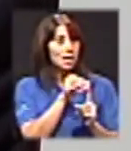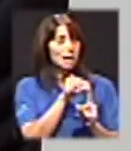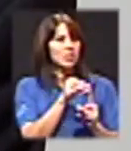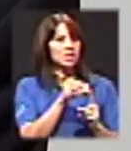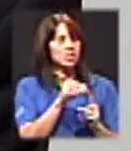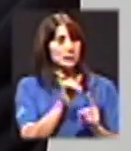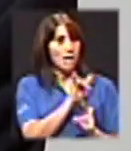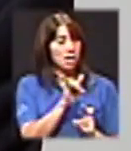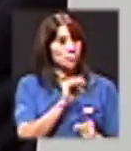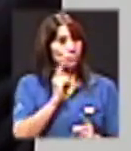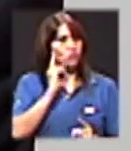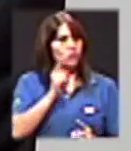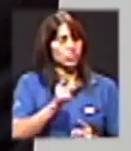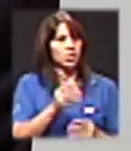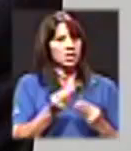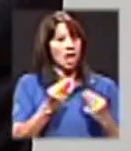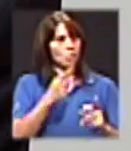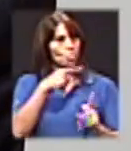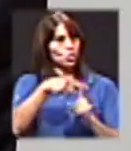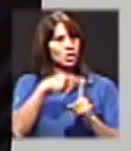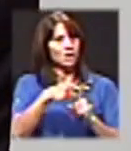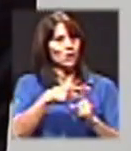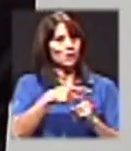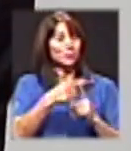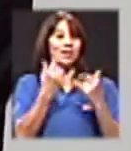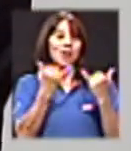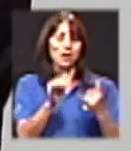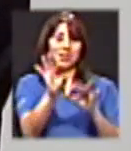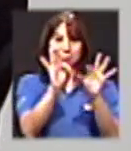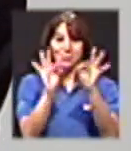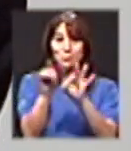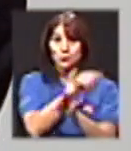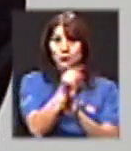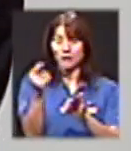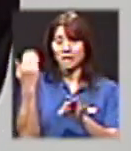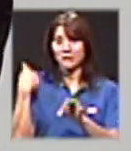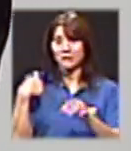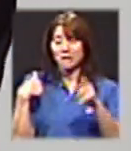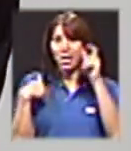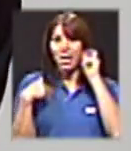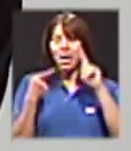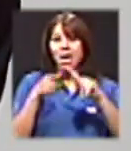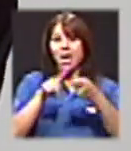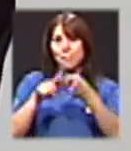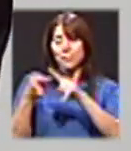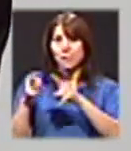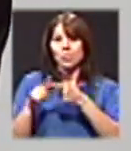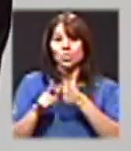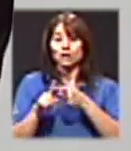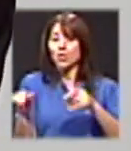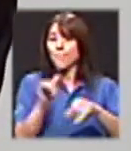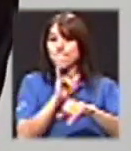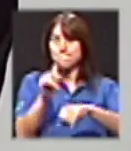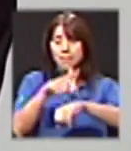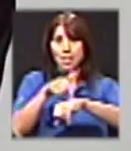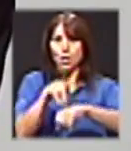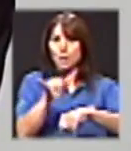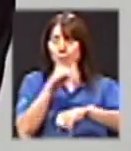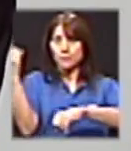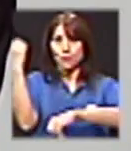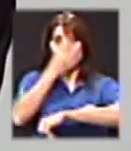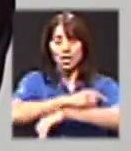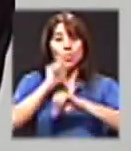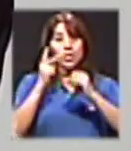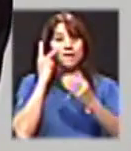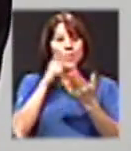indicativo y tan positivo, invitaremos a las amigas y amigos a que en los mismos tiempos y lugares nos